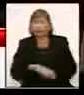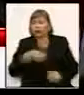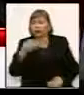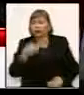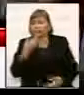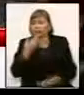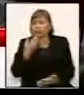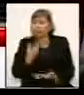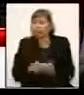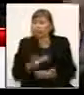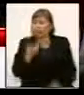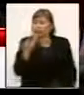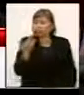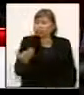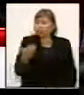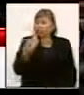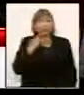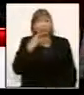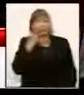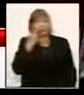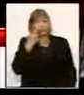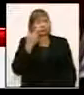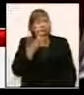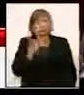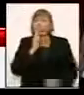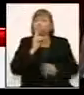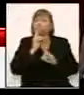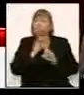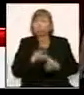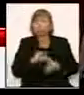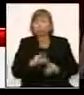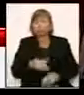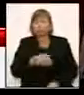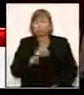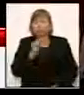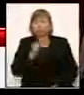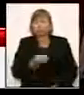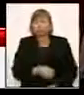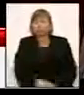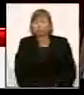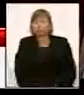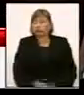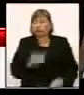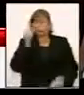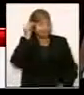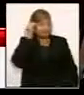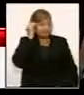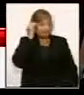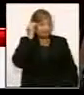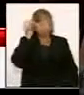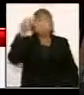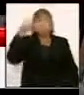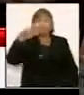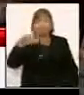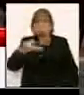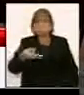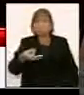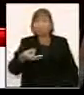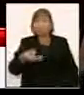le agradezco que haya respondido a los dirigentes, que analice de forma,